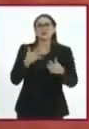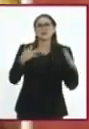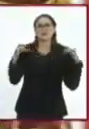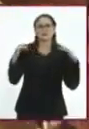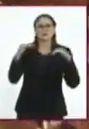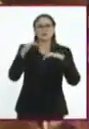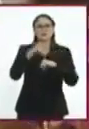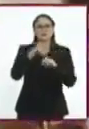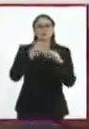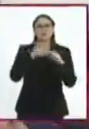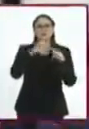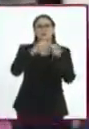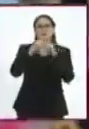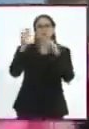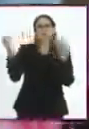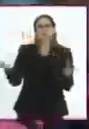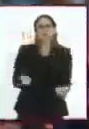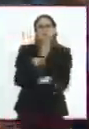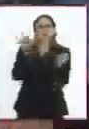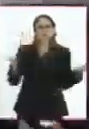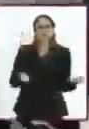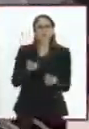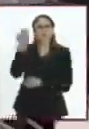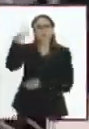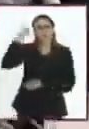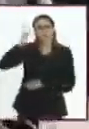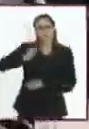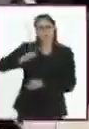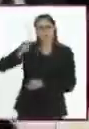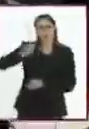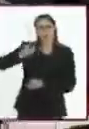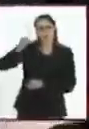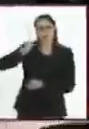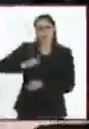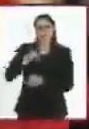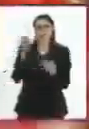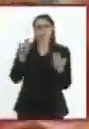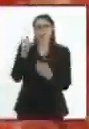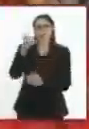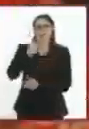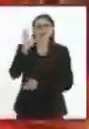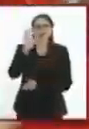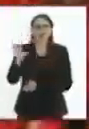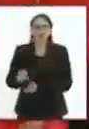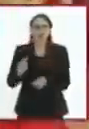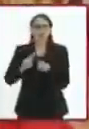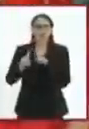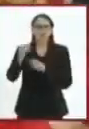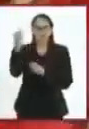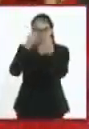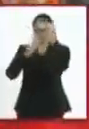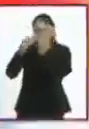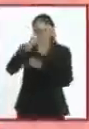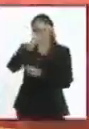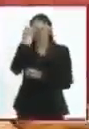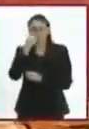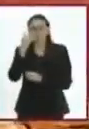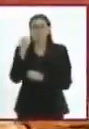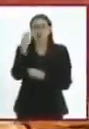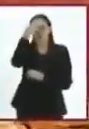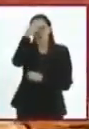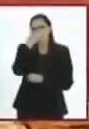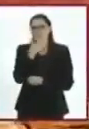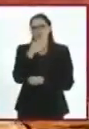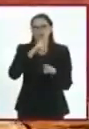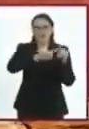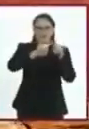profanos, danzas de origen prehispánico, bailes e instrumentos africanos, así como disfraces y máscaras. En la